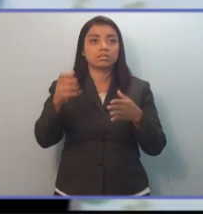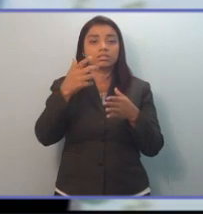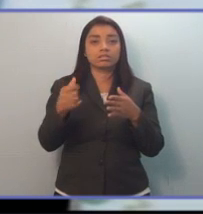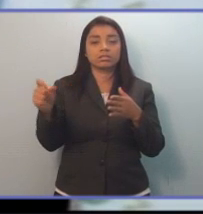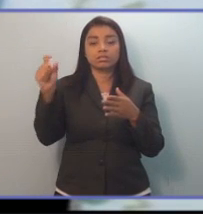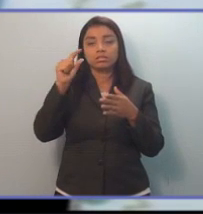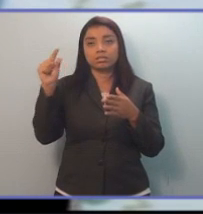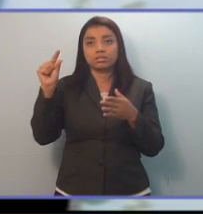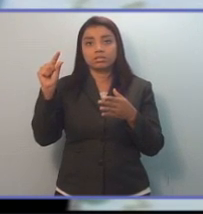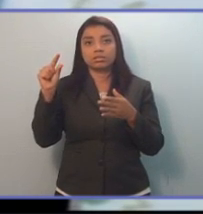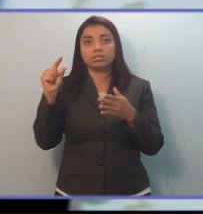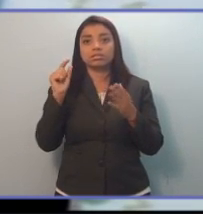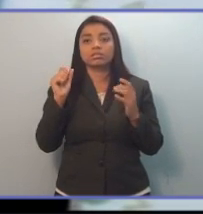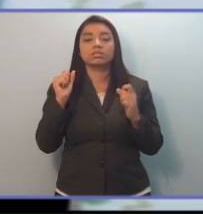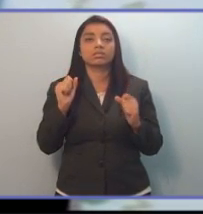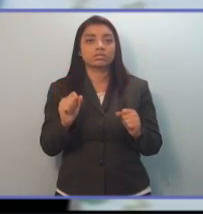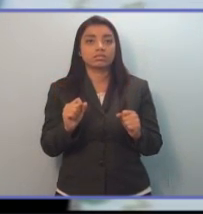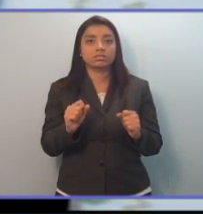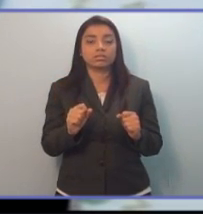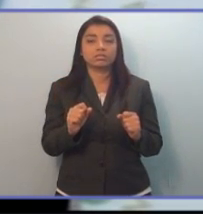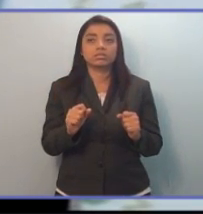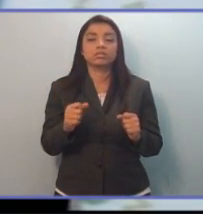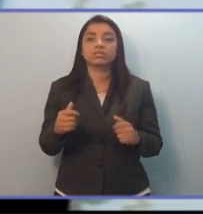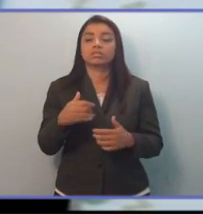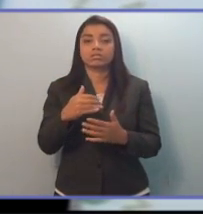poderes, y